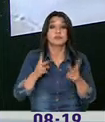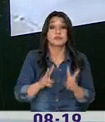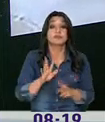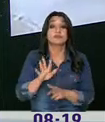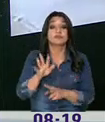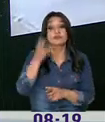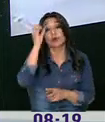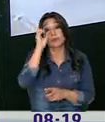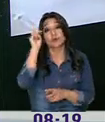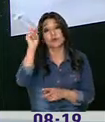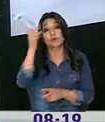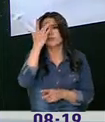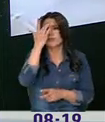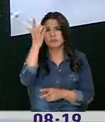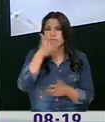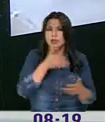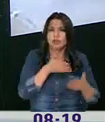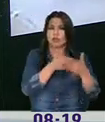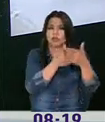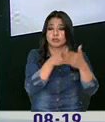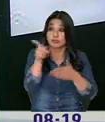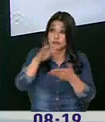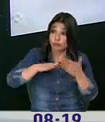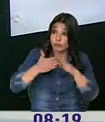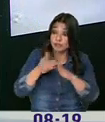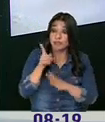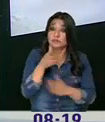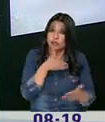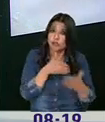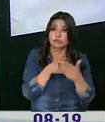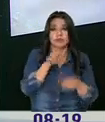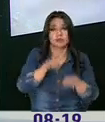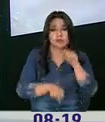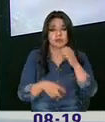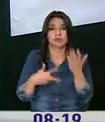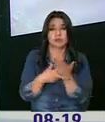forma de pensar y por qué, según lo que dice la comunidad, habrían dañado estas paradas. Roberto.